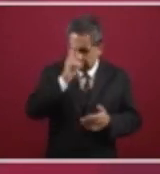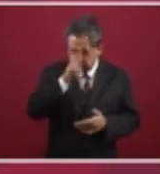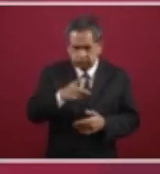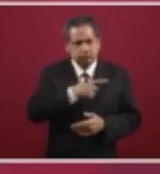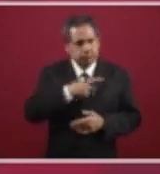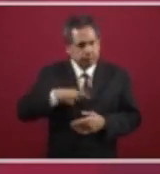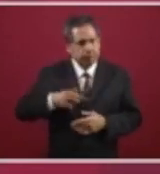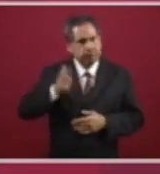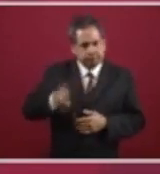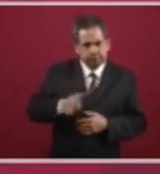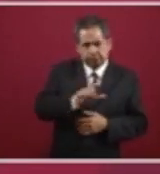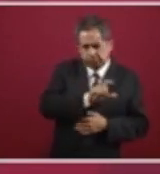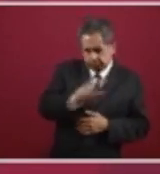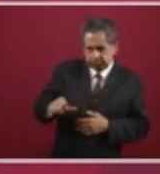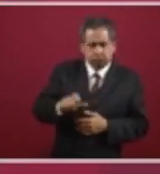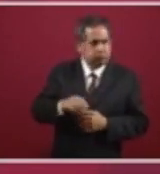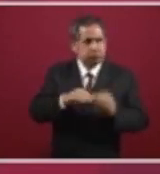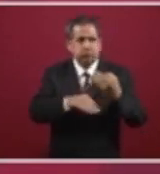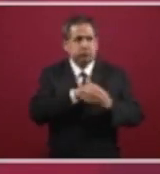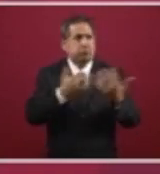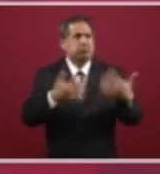por todo